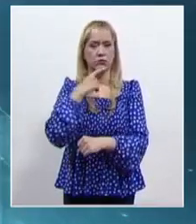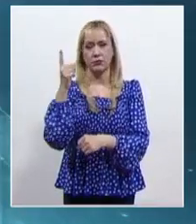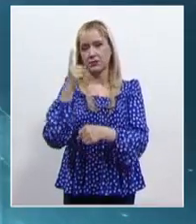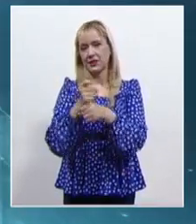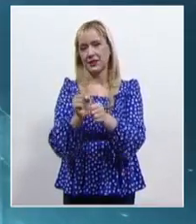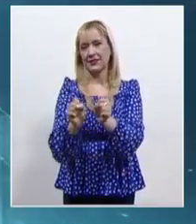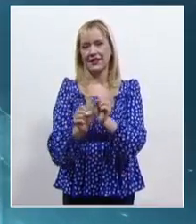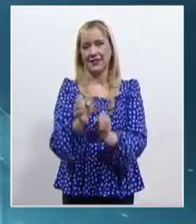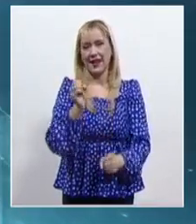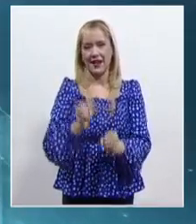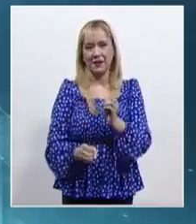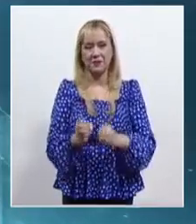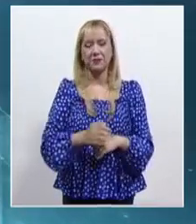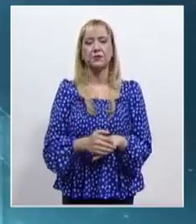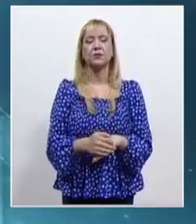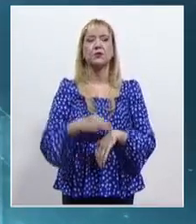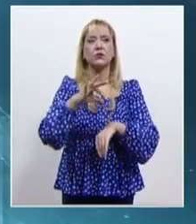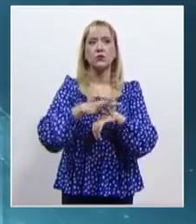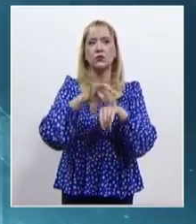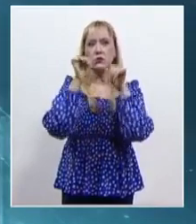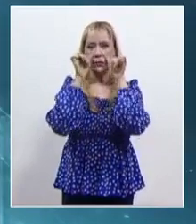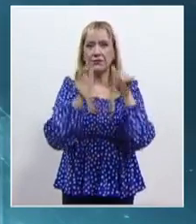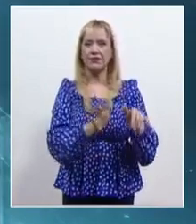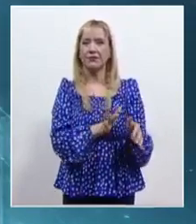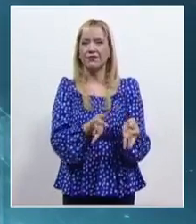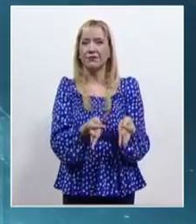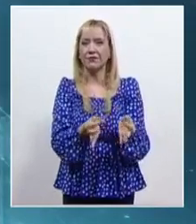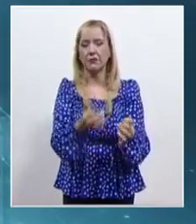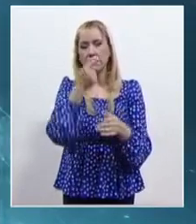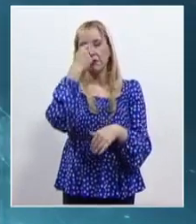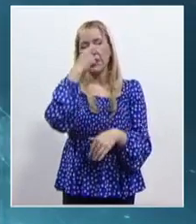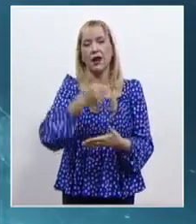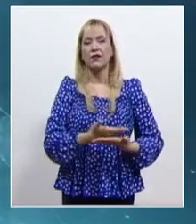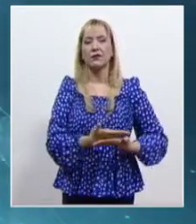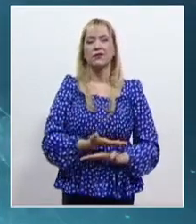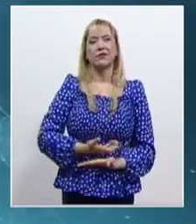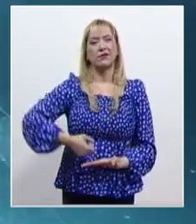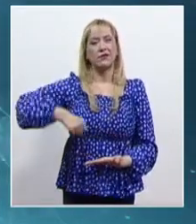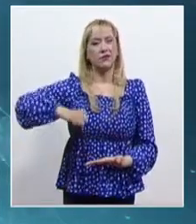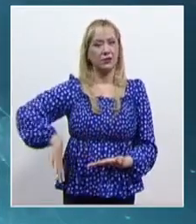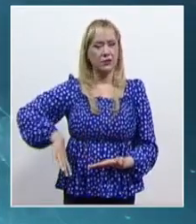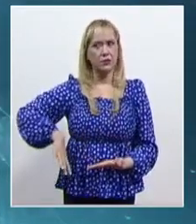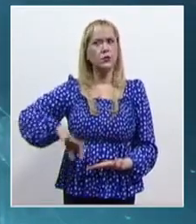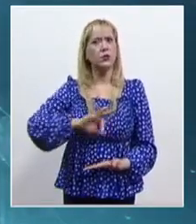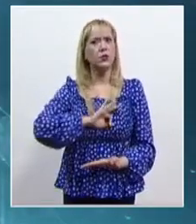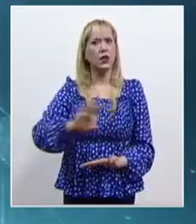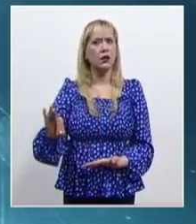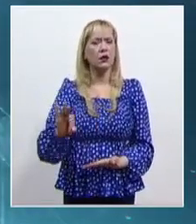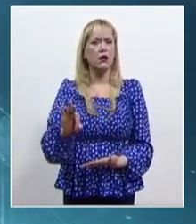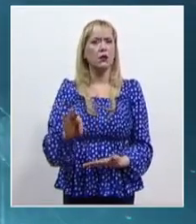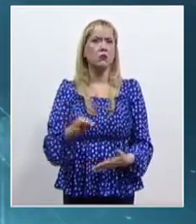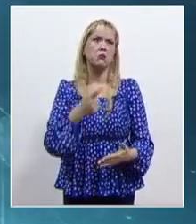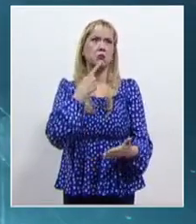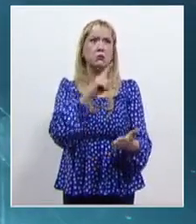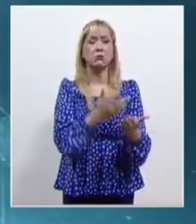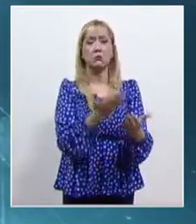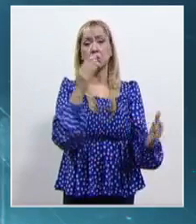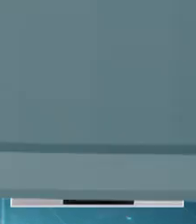El derecho a servicios de salud de calidad para interrumpir un embarazo puede ser reclamado por la vía